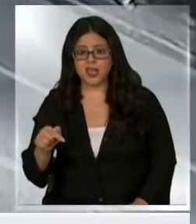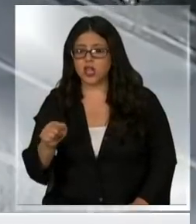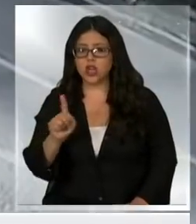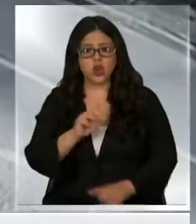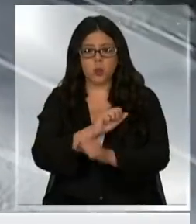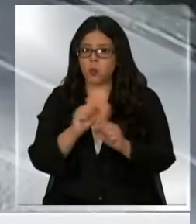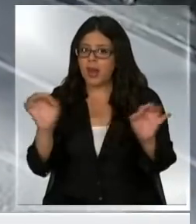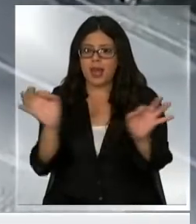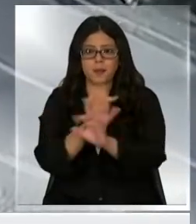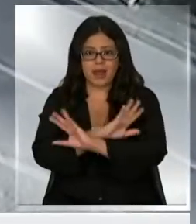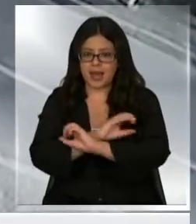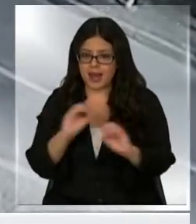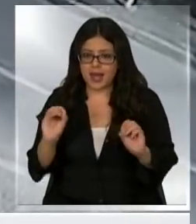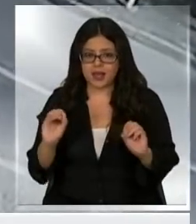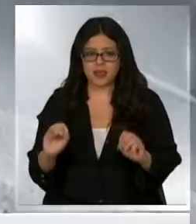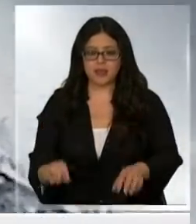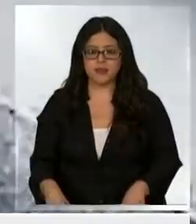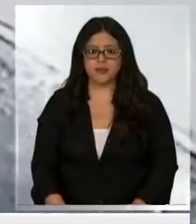caso.